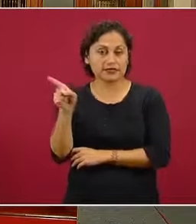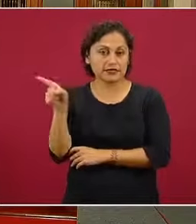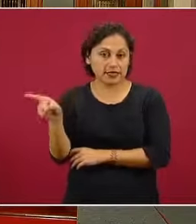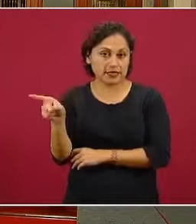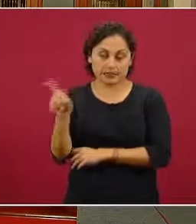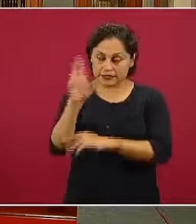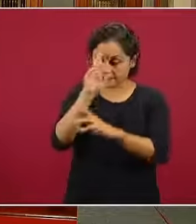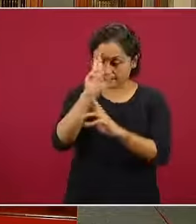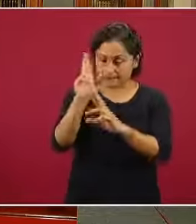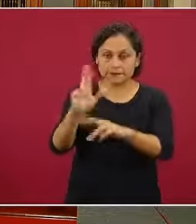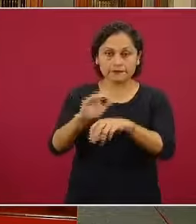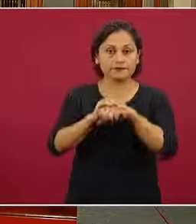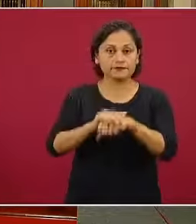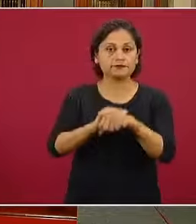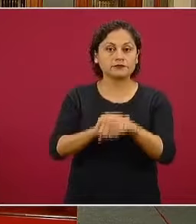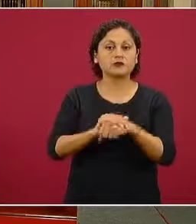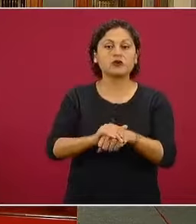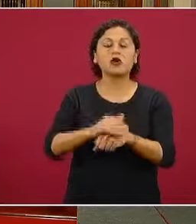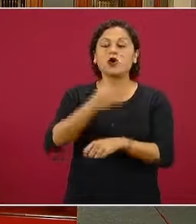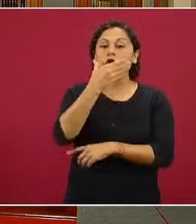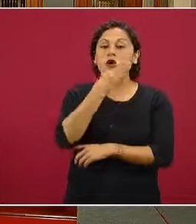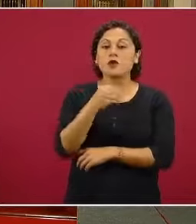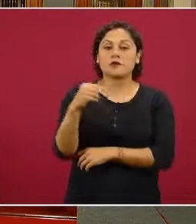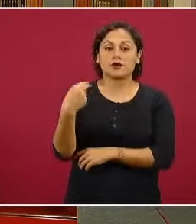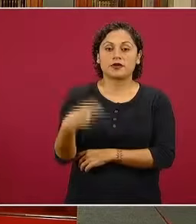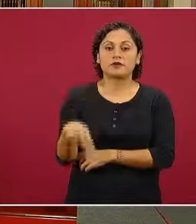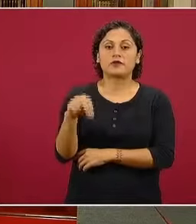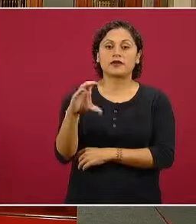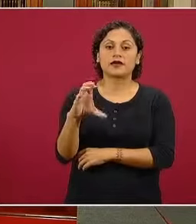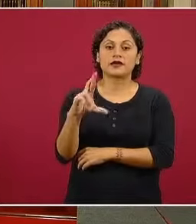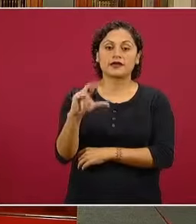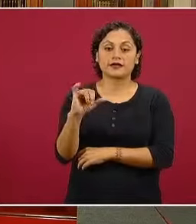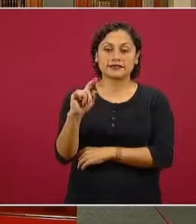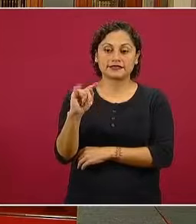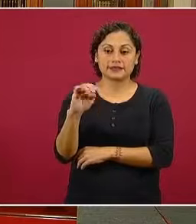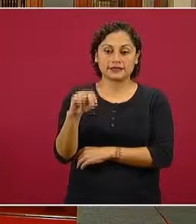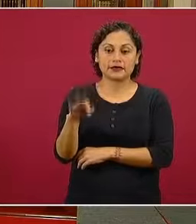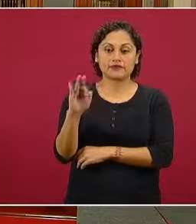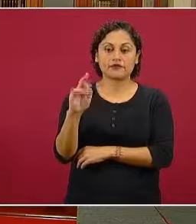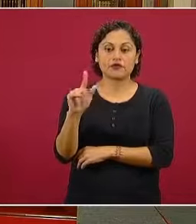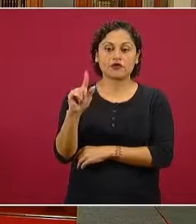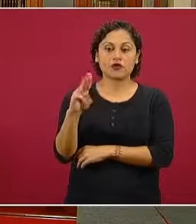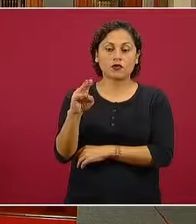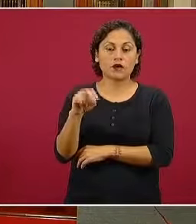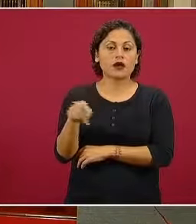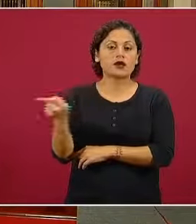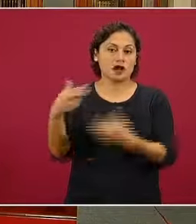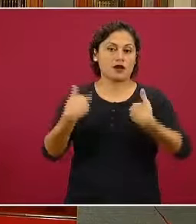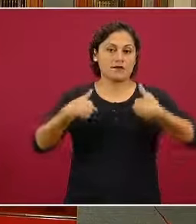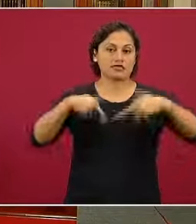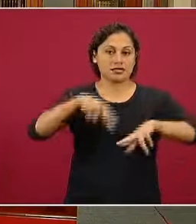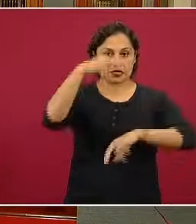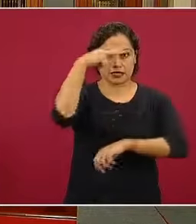apreciado y respetado amigo, el señor Cristian Morales Furiman, quien es el representante en México. Bienvenido, Cristian, muchas